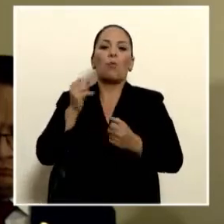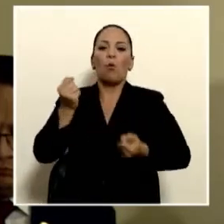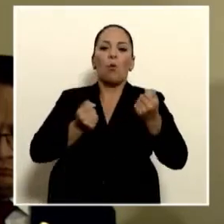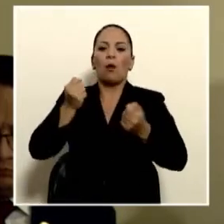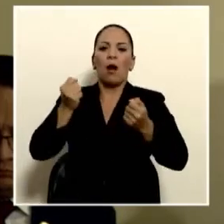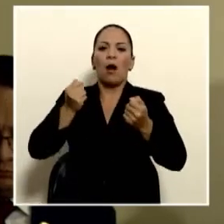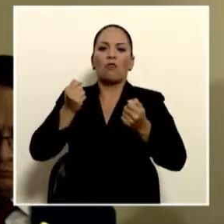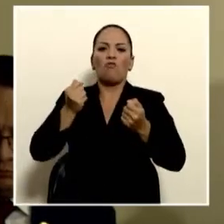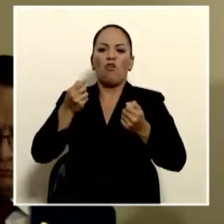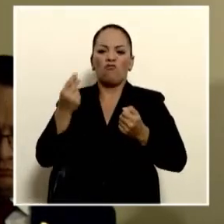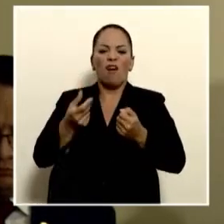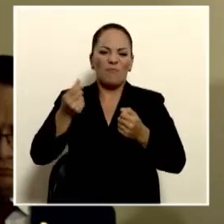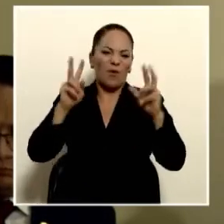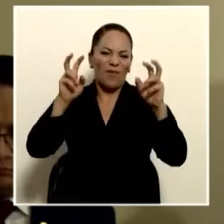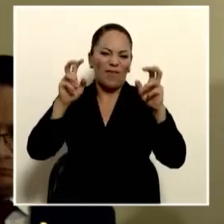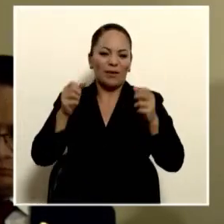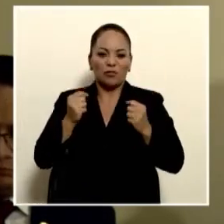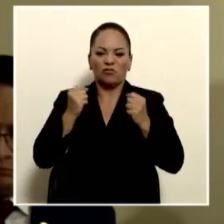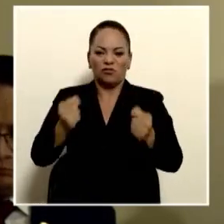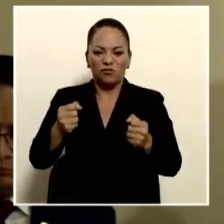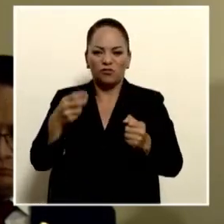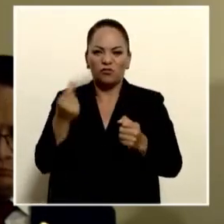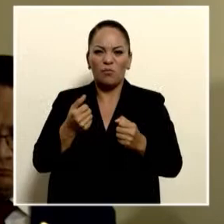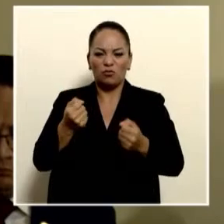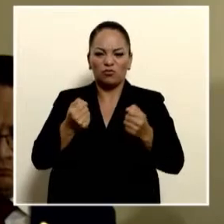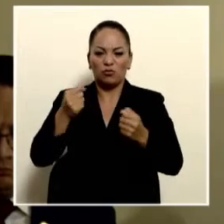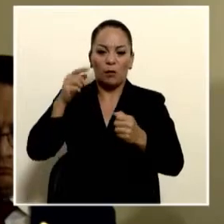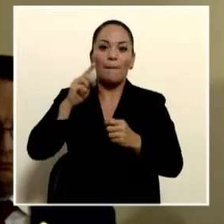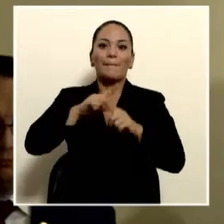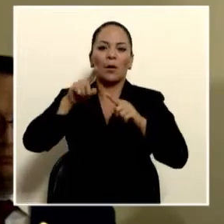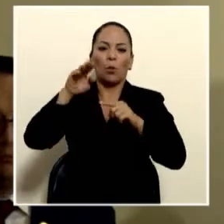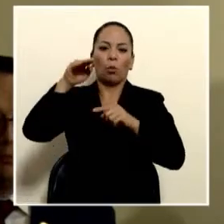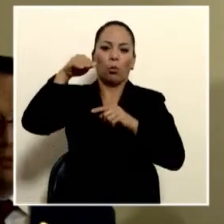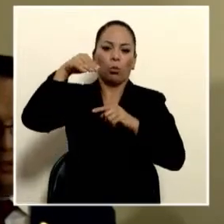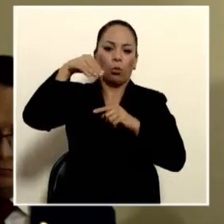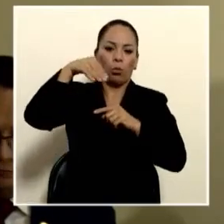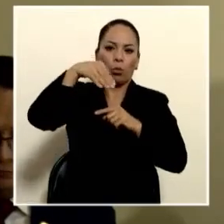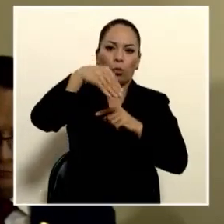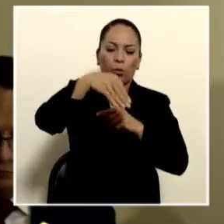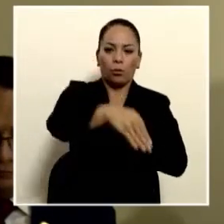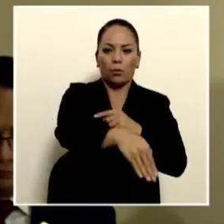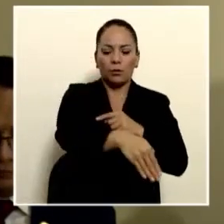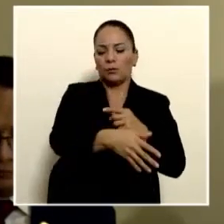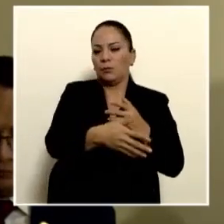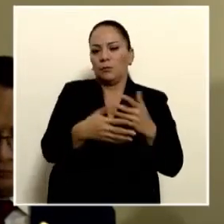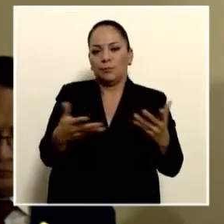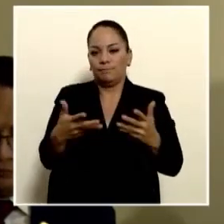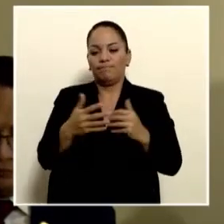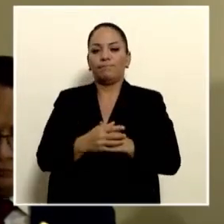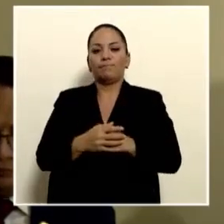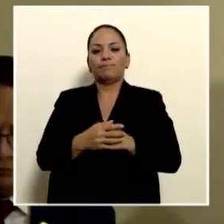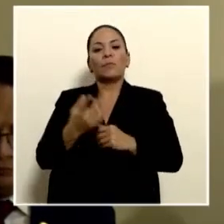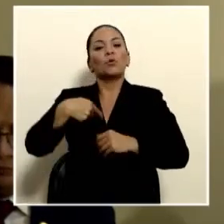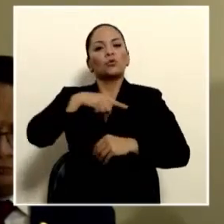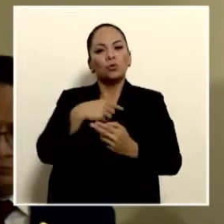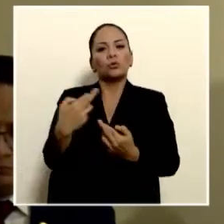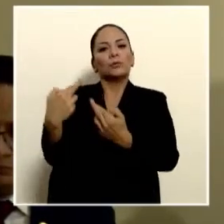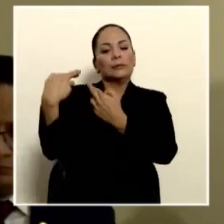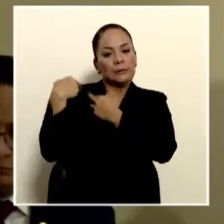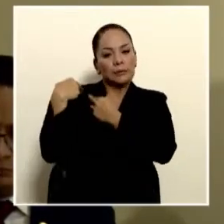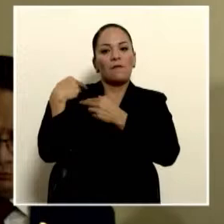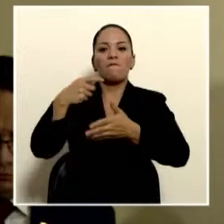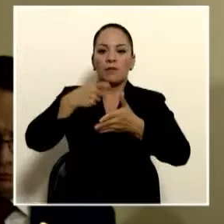precipicio hacia, en una cuesta hacia un precipicio. mantenemos la responsabilidad